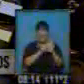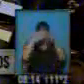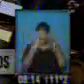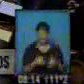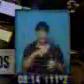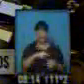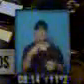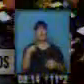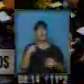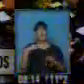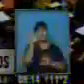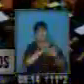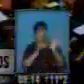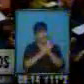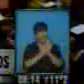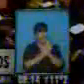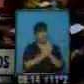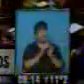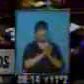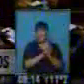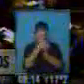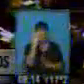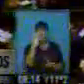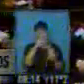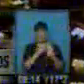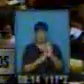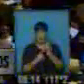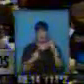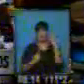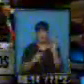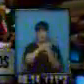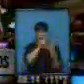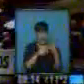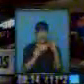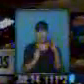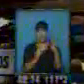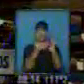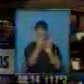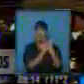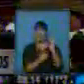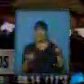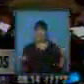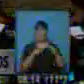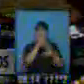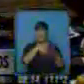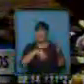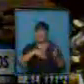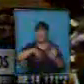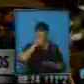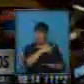nuestro proyecto básicamente tiene 4 puntos que complementan los avances del dictamen de mayoría. Primero,